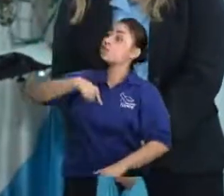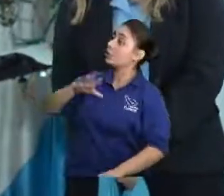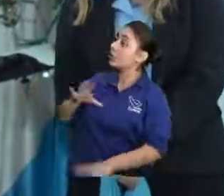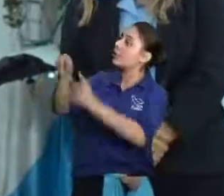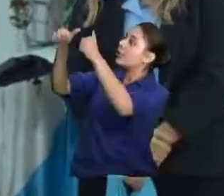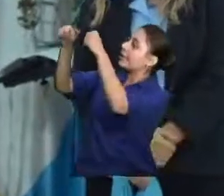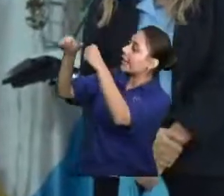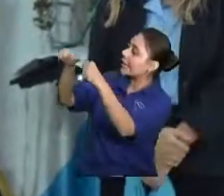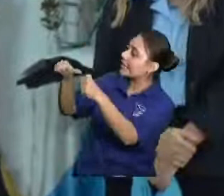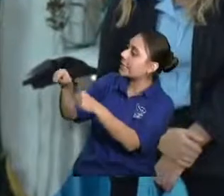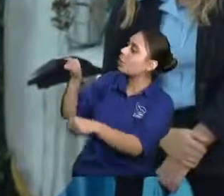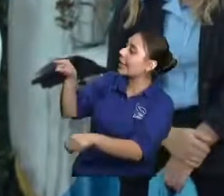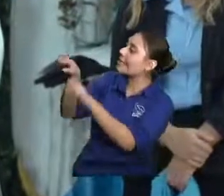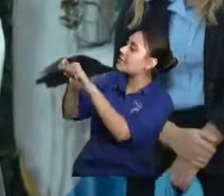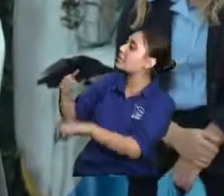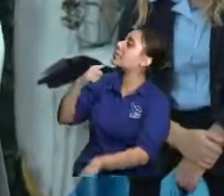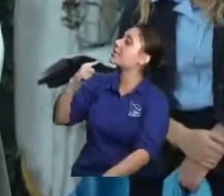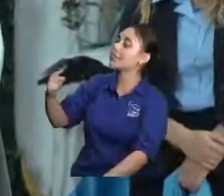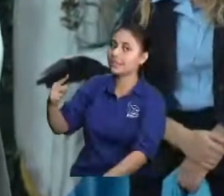discernir.